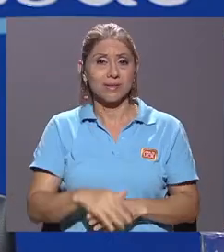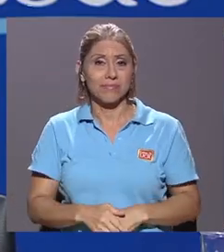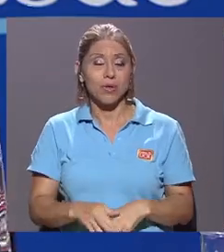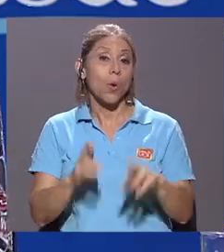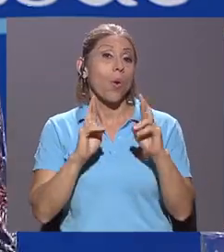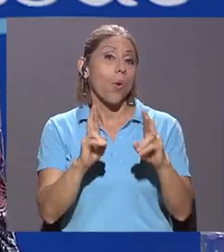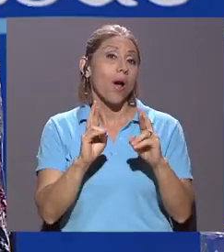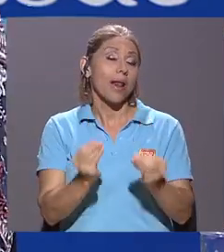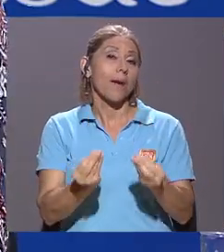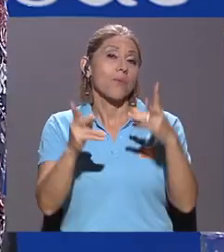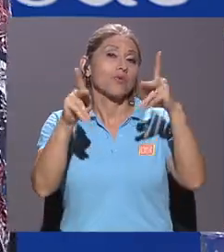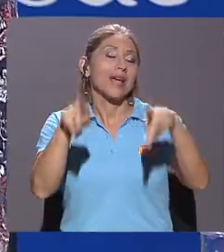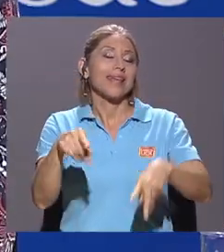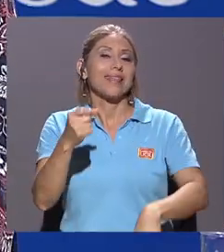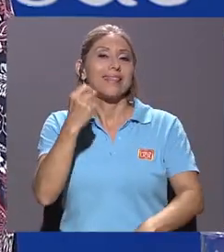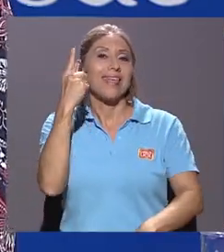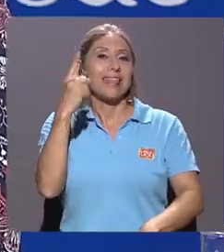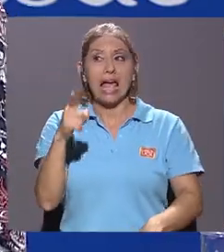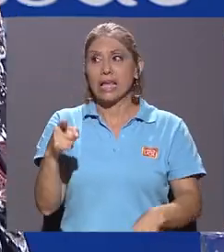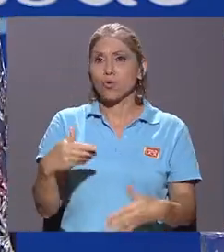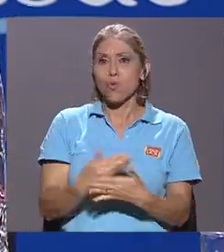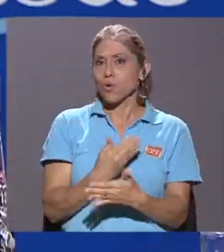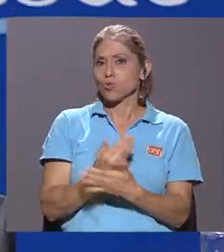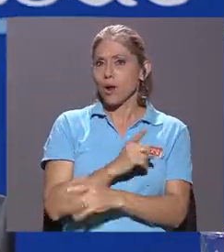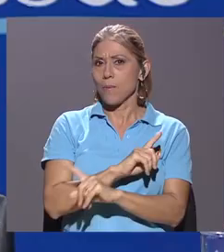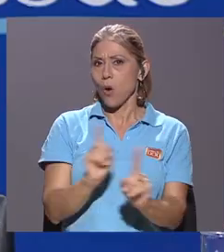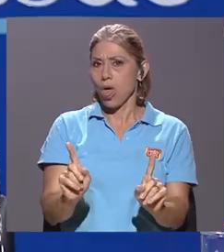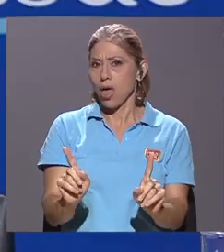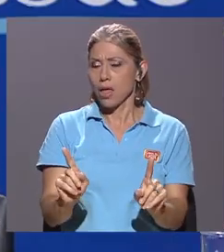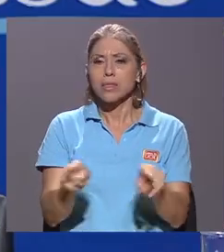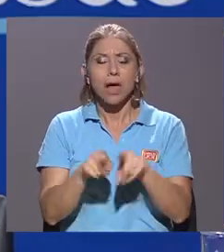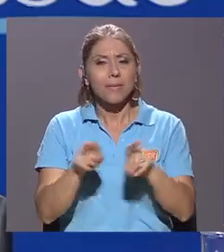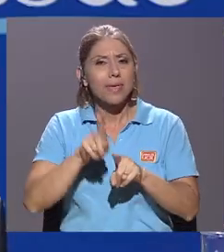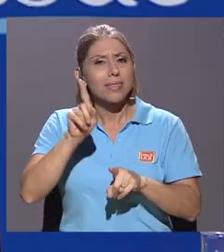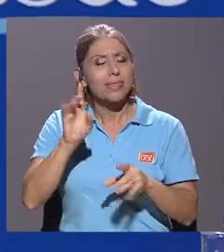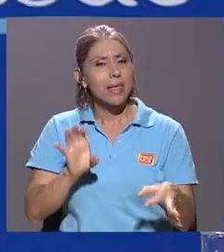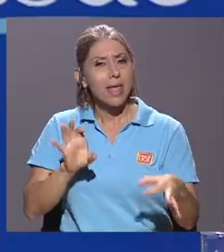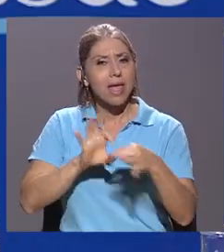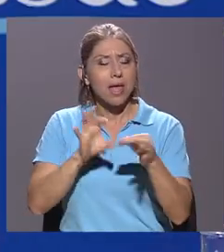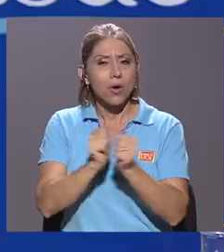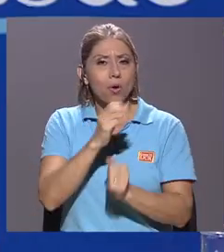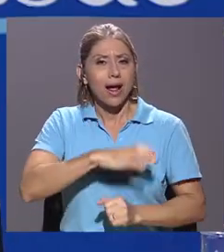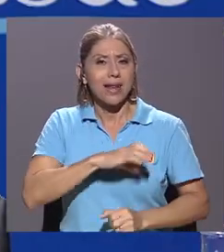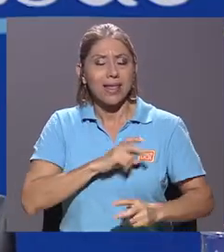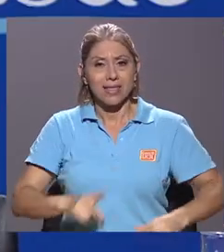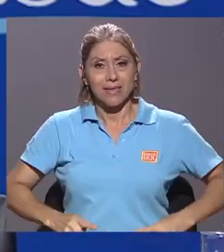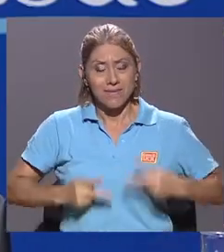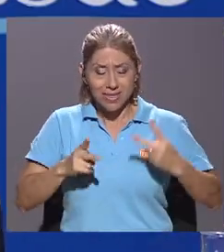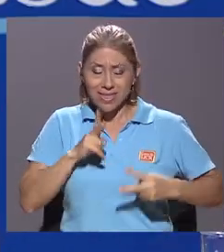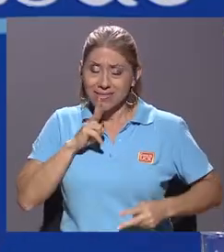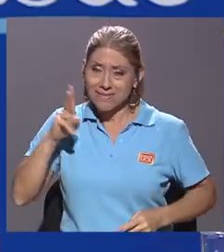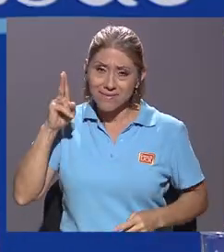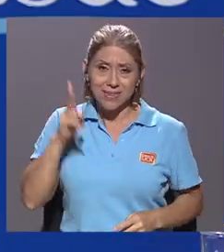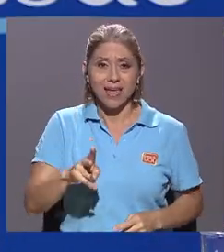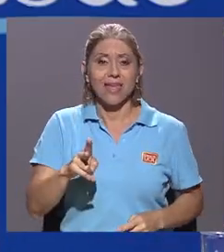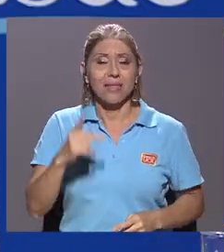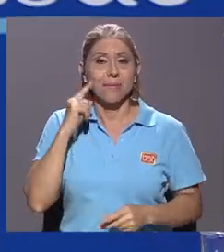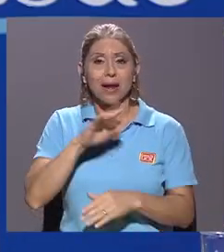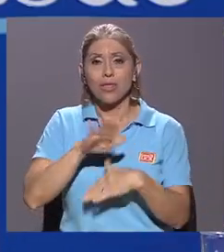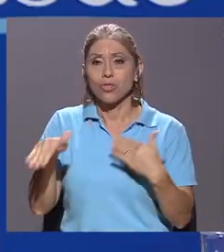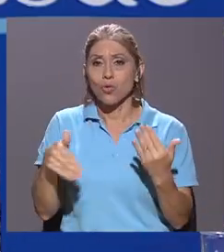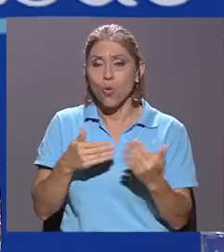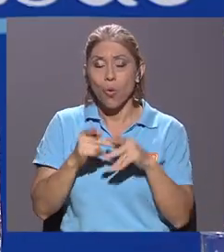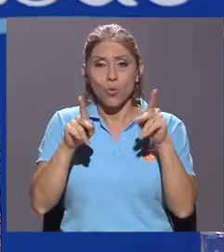para mucha gente entienda que no es una moda que también tiene que ver con la calidad de vida una calidad de vida de verdad este para todos